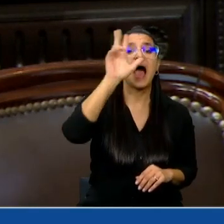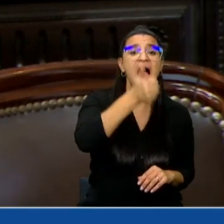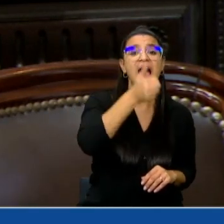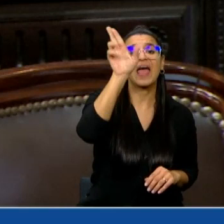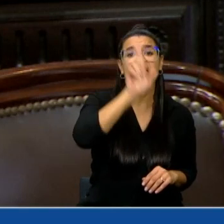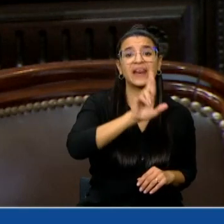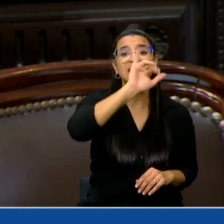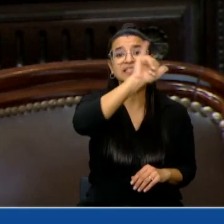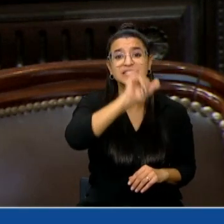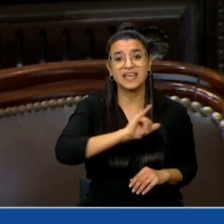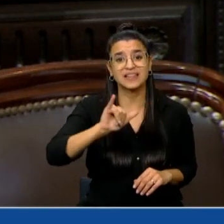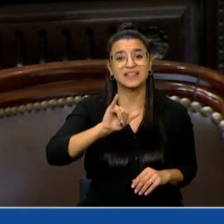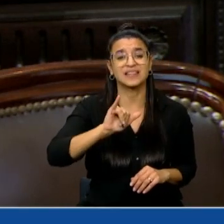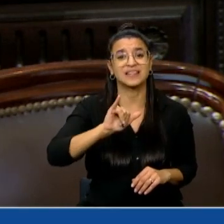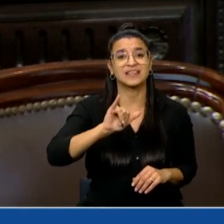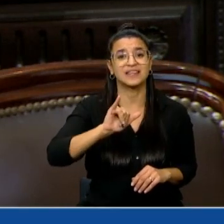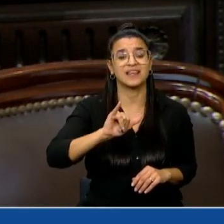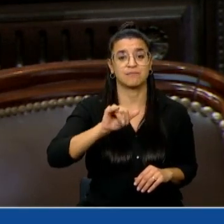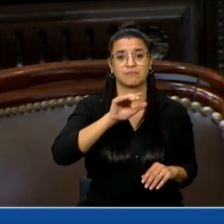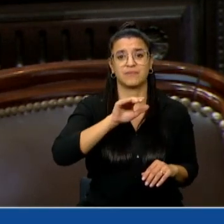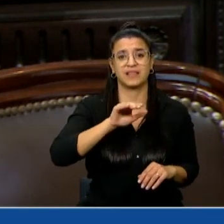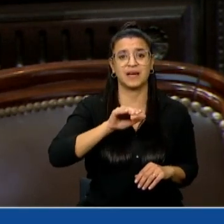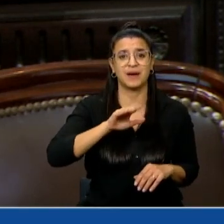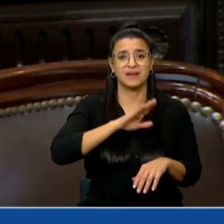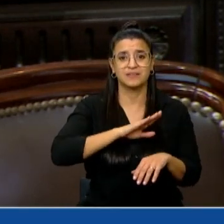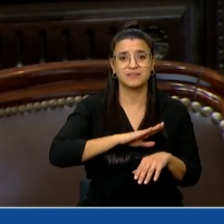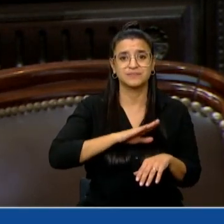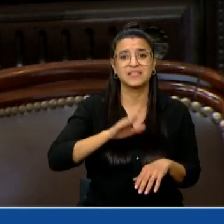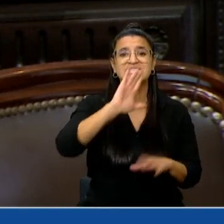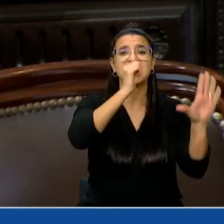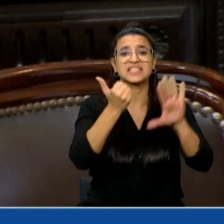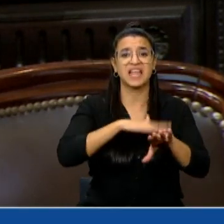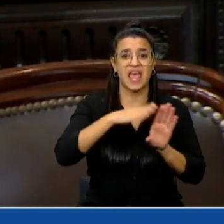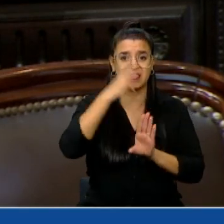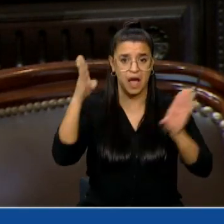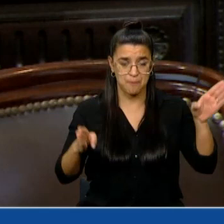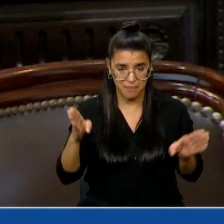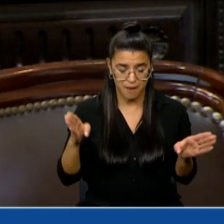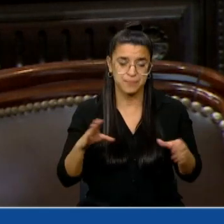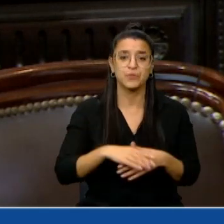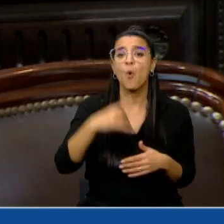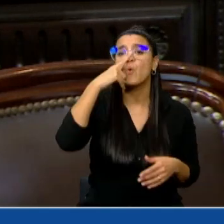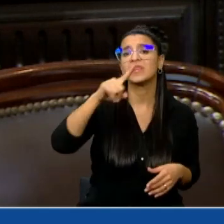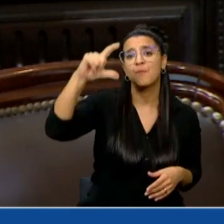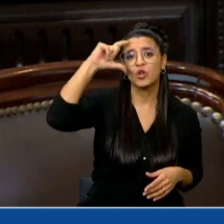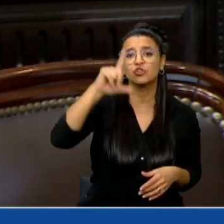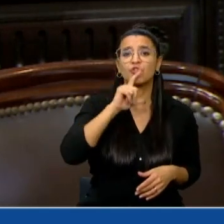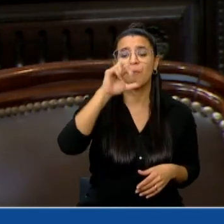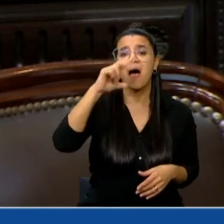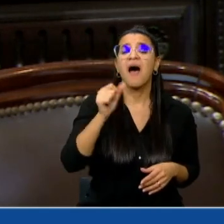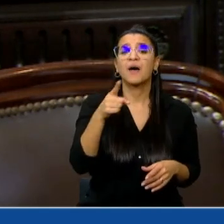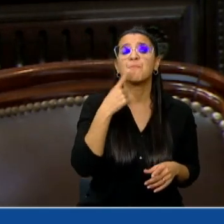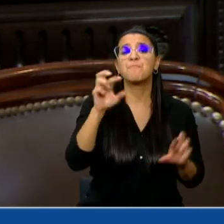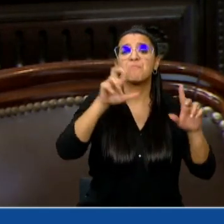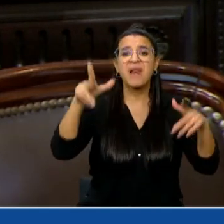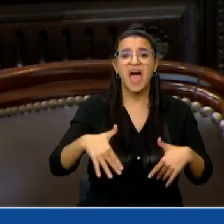OC, AR sexta etapa. y el último, el PROAS. Es decir, que son para